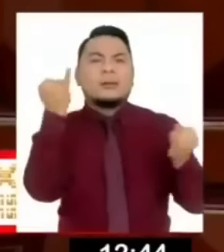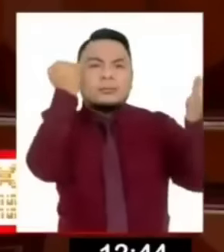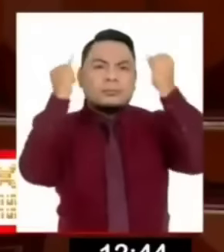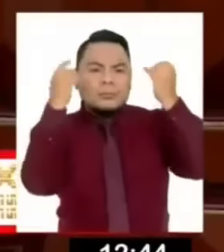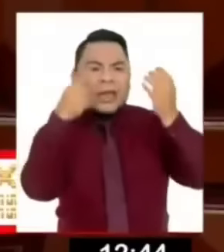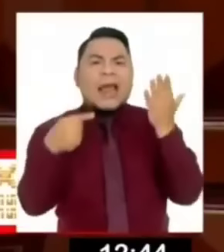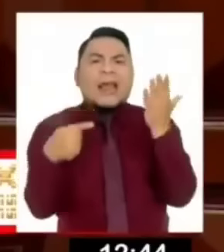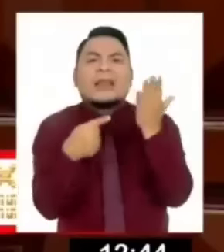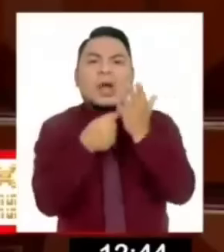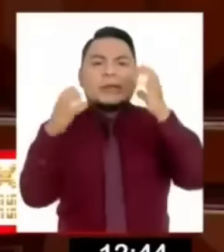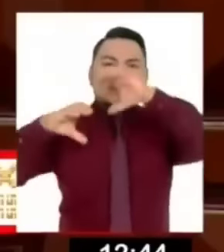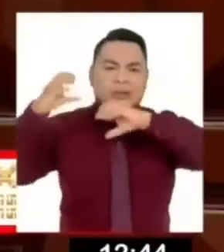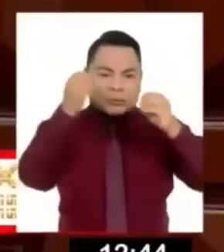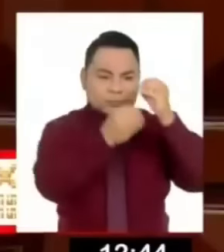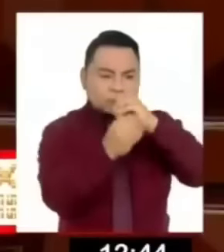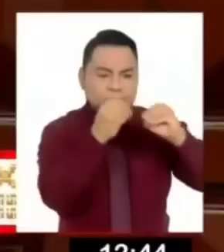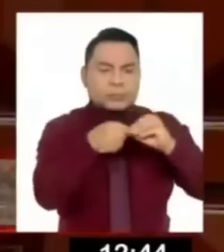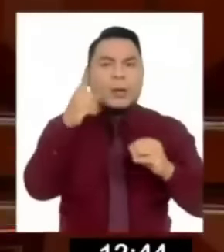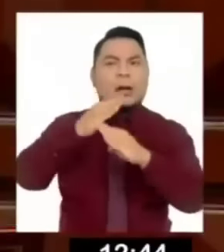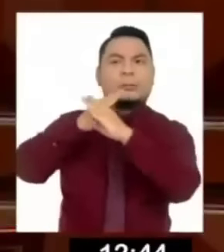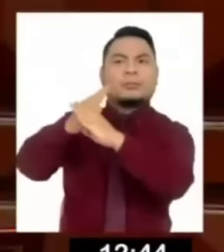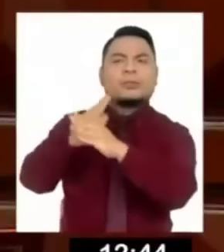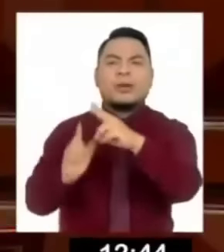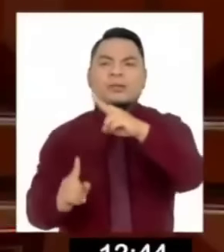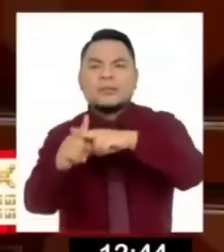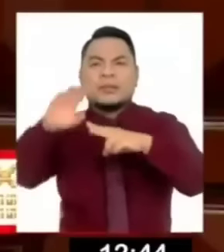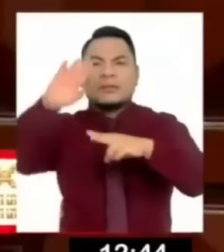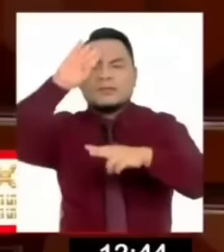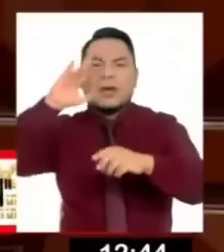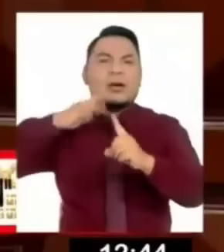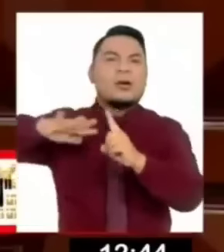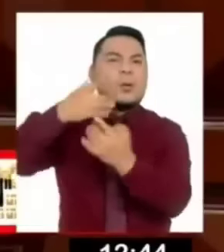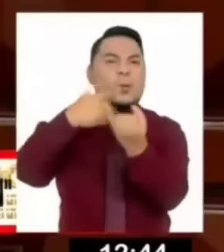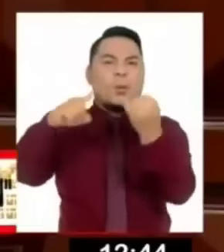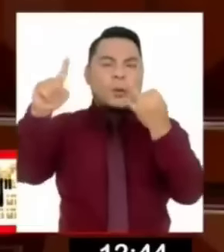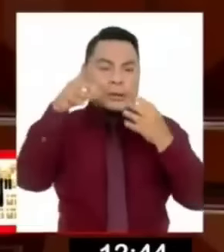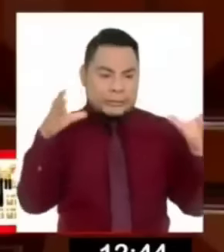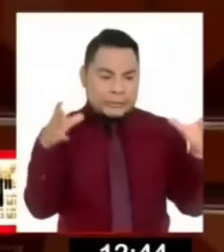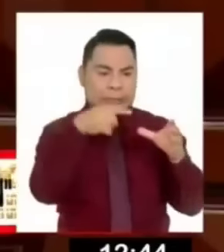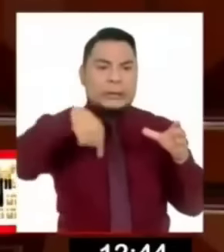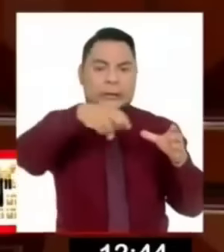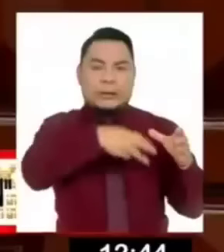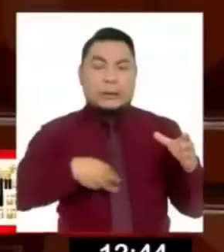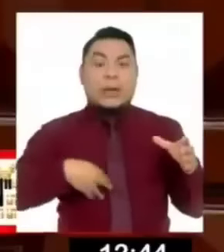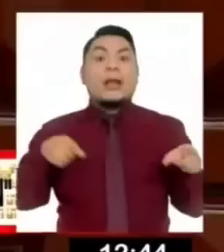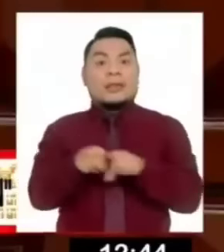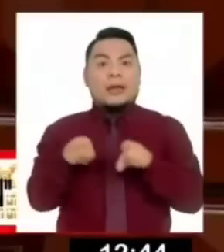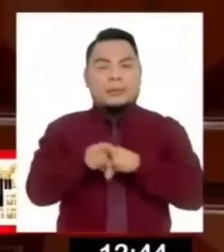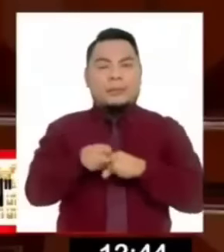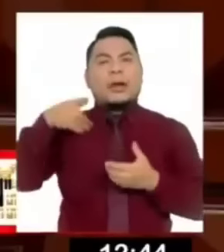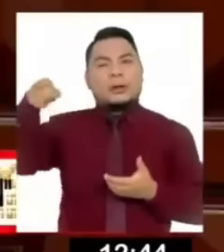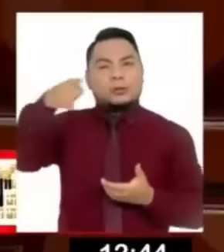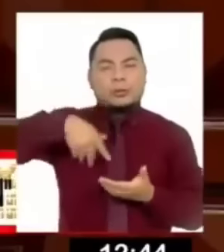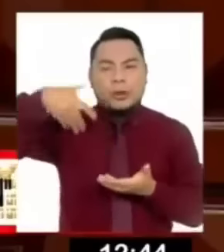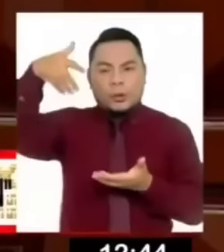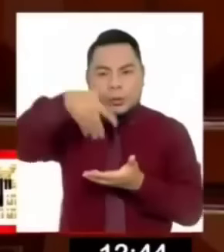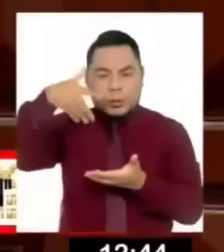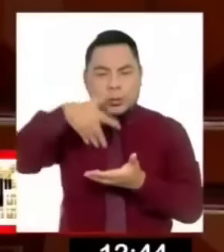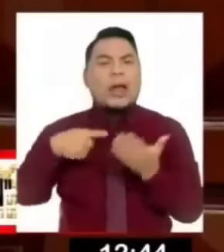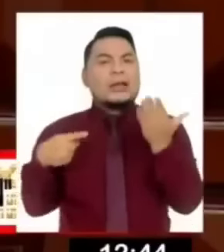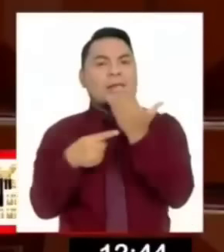independencia tecnológica del Perú. Asimismo, será necesario estudiar la posibilidad de una carrera de investigador científico